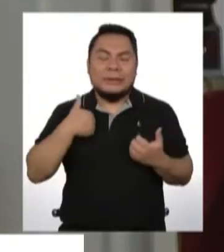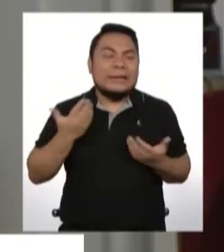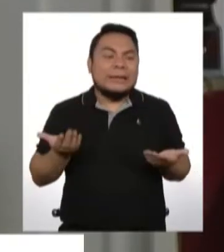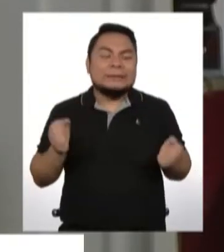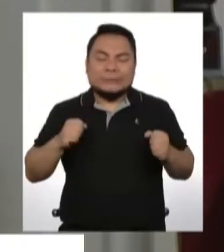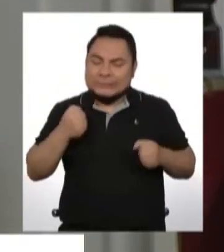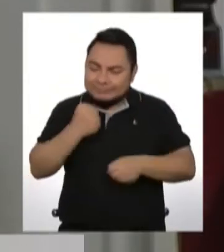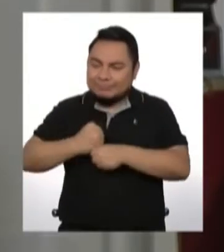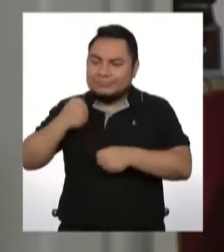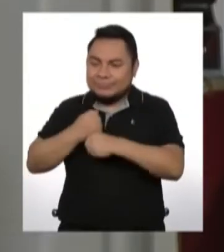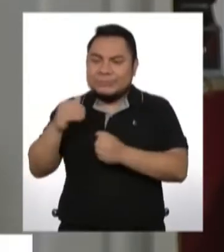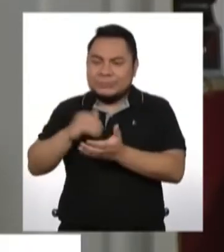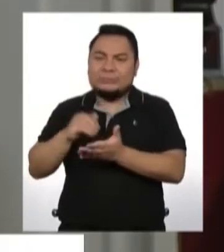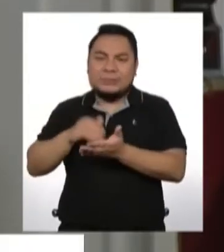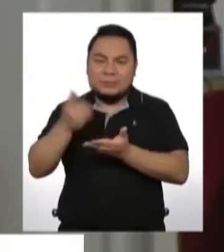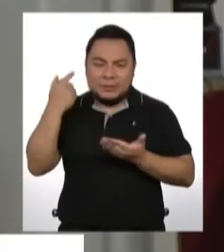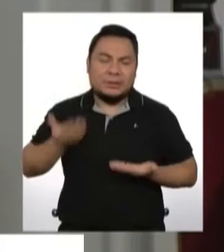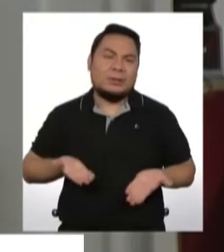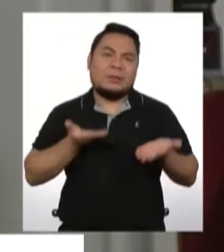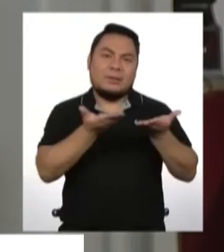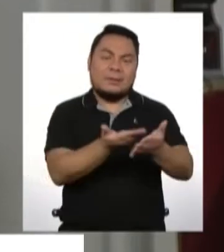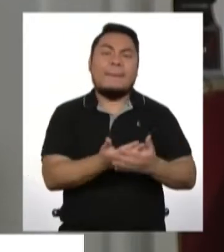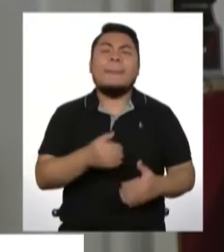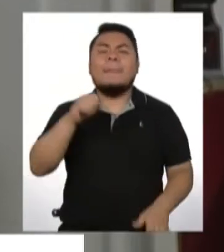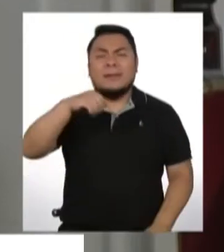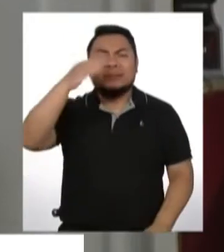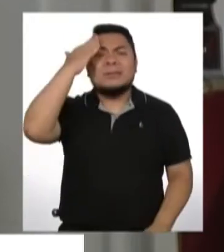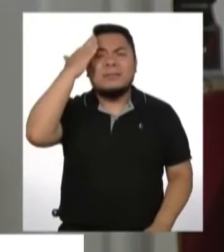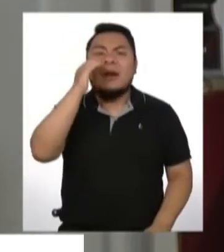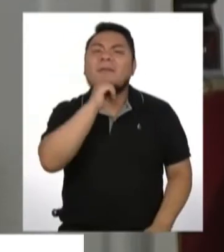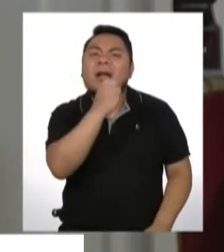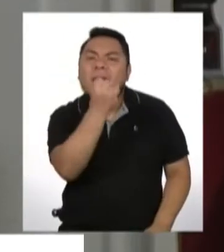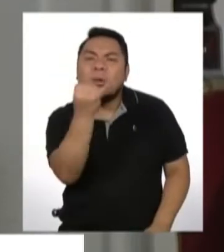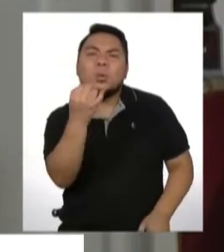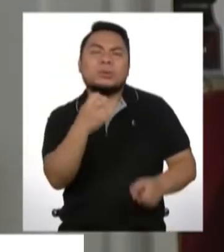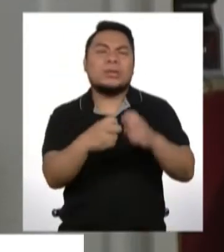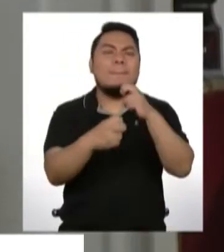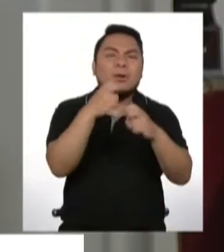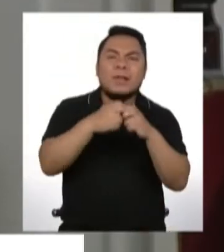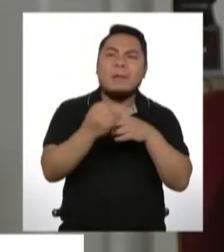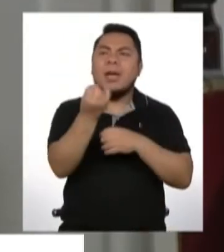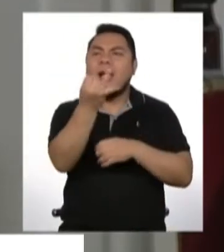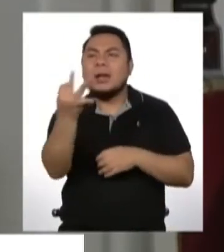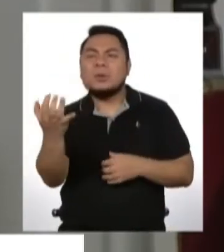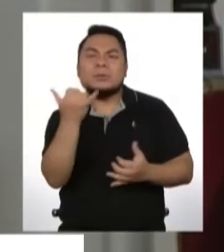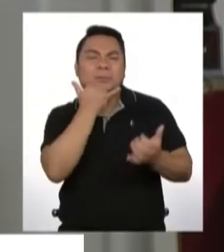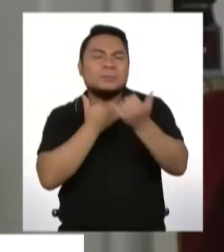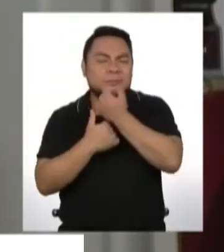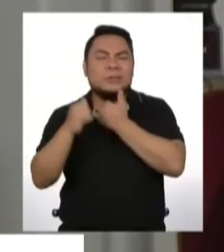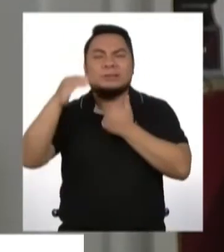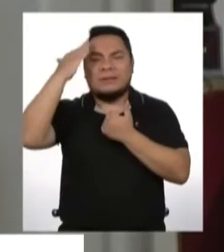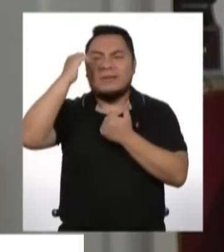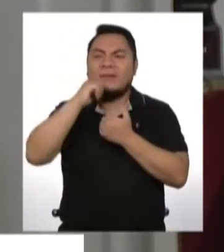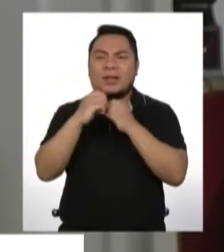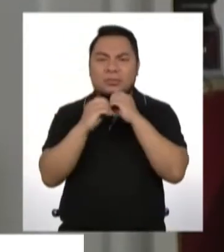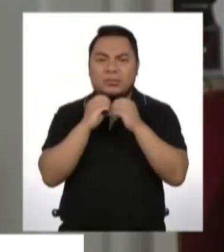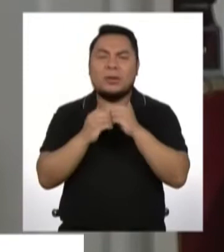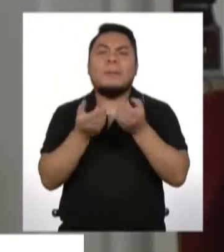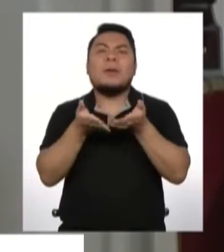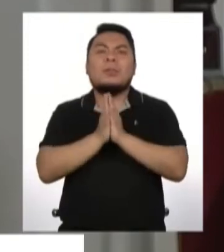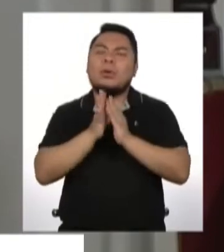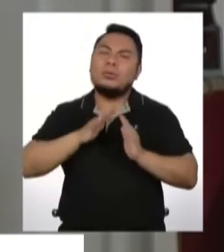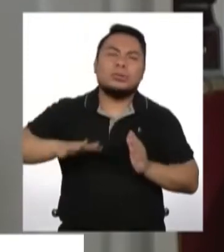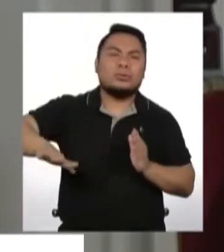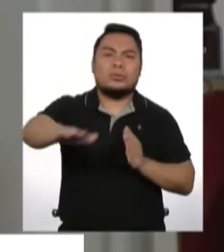seguir trabajando intensamente. Sabemos que tenemos todavía que mejorar, sabemos que tenemos que asegurar que lleguemos a todos los niños del Perú,